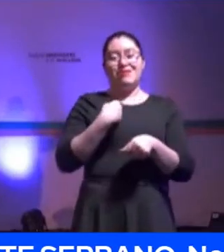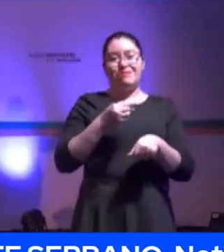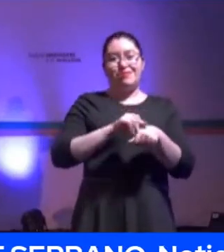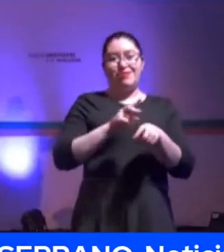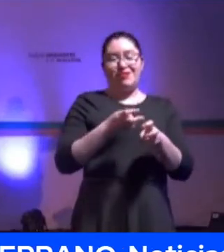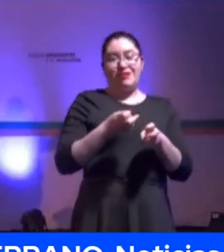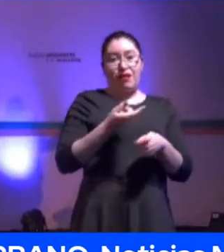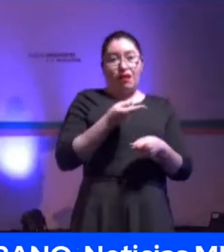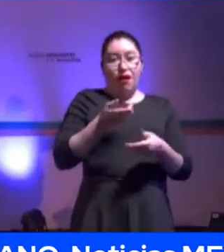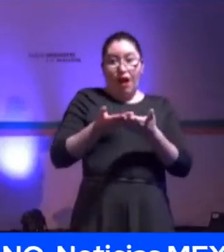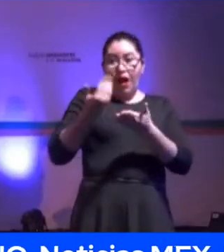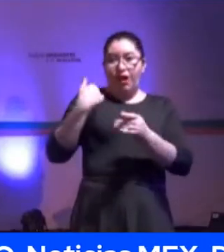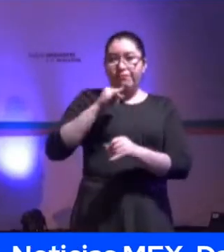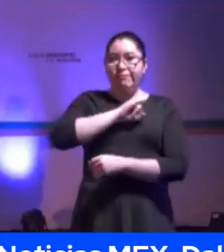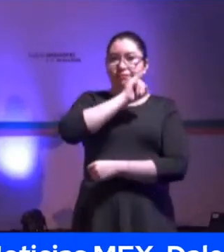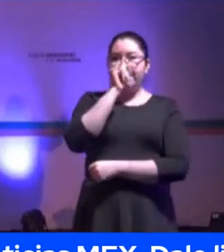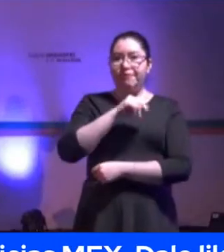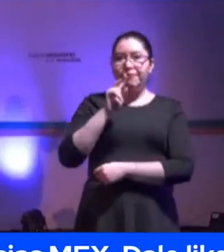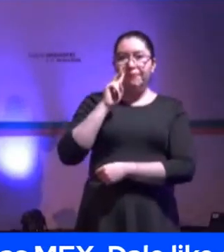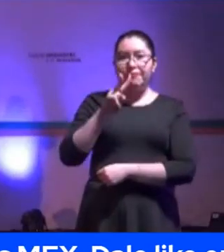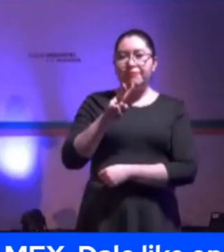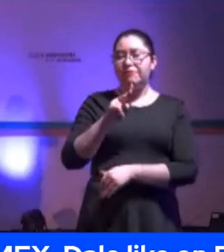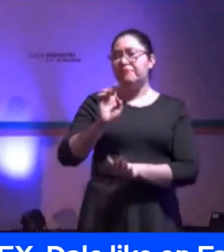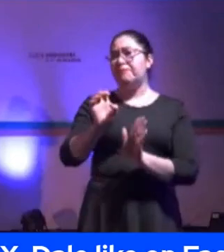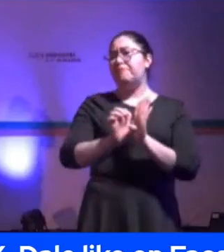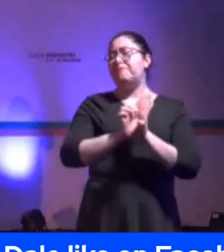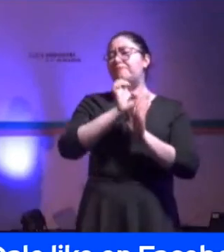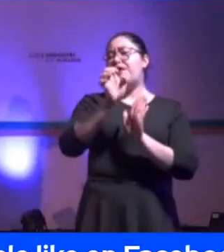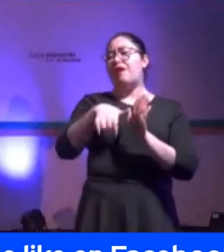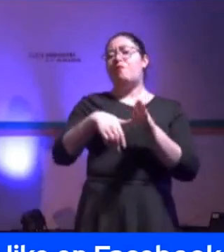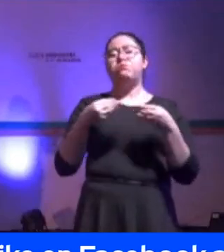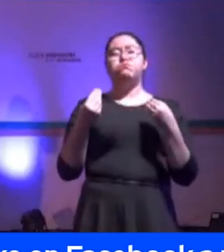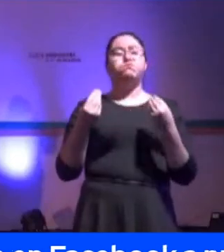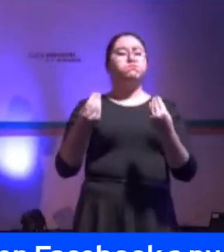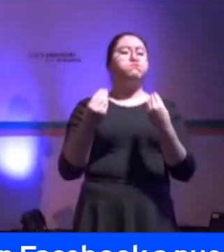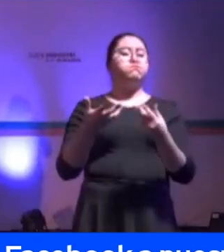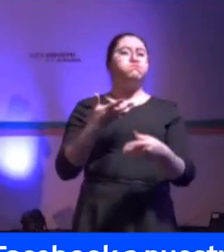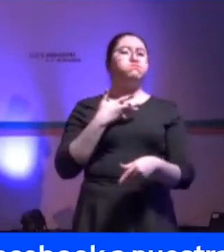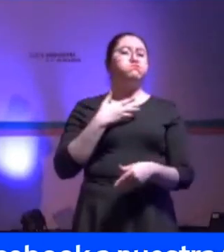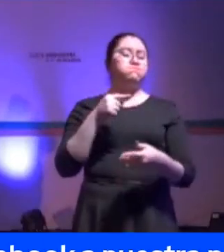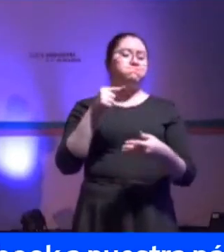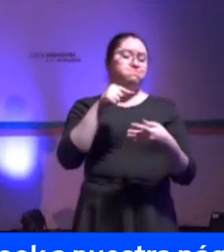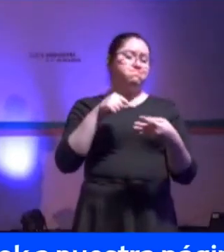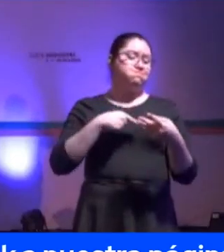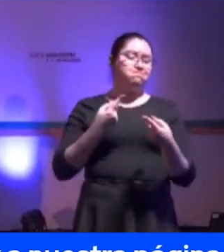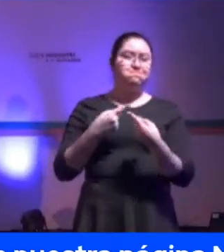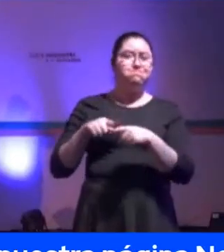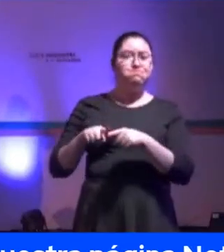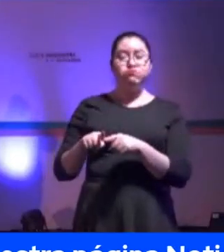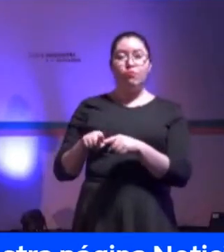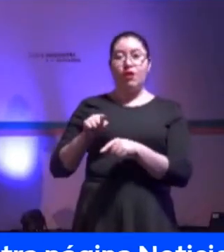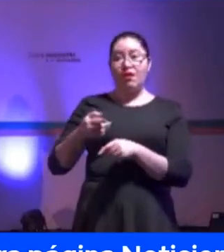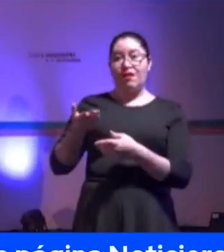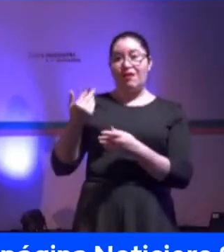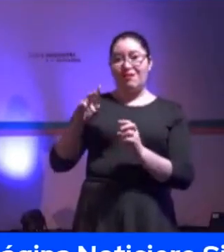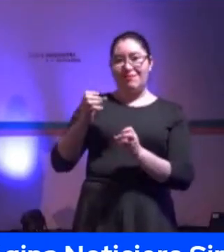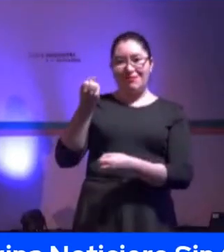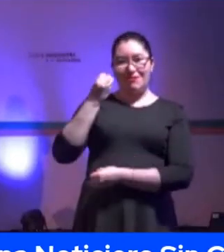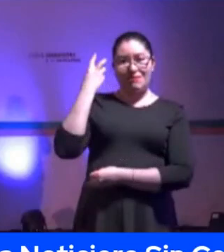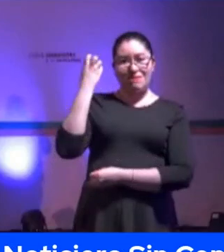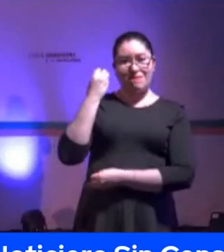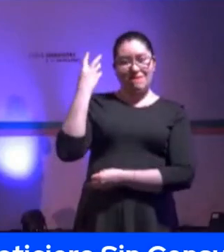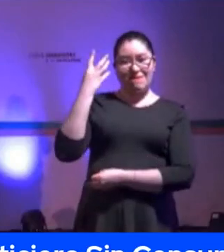jamás lo hubiésemos escuchado. Hay muchos ejemplos, muchos, pero muchísimos ejemplos que decir respecto a lo que en esa